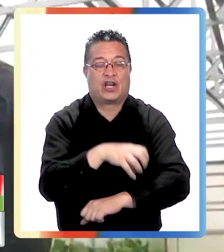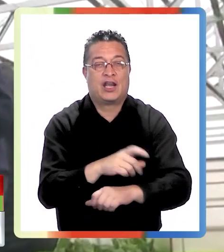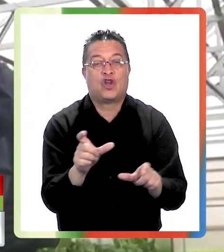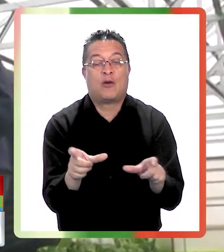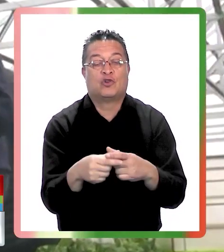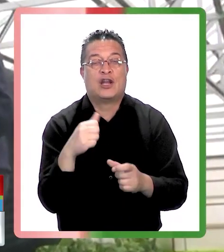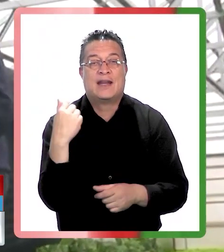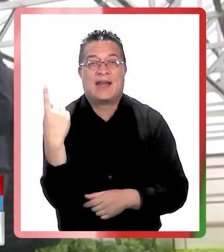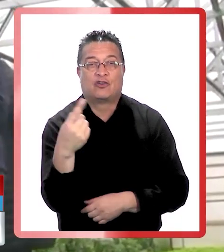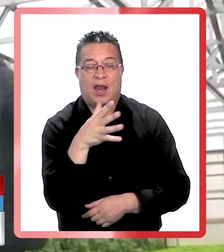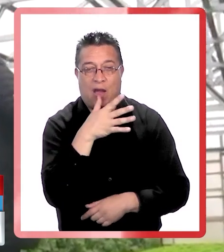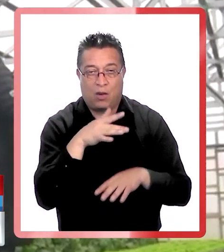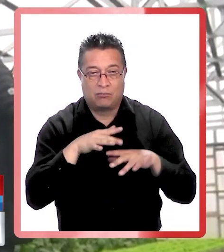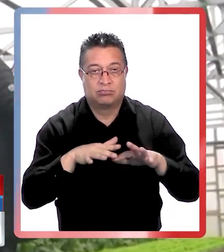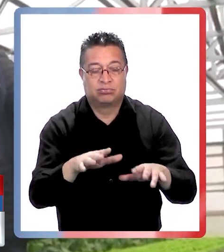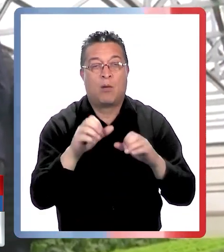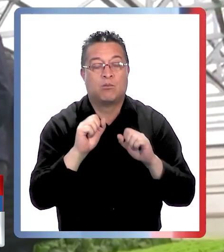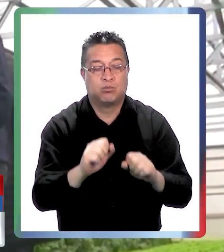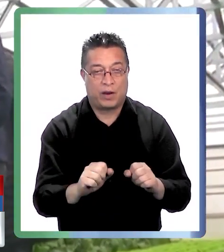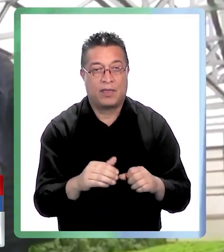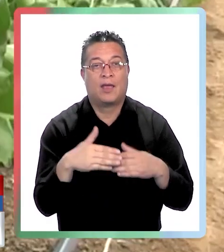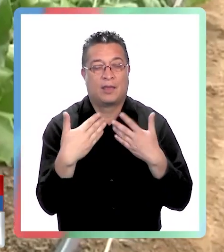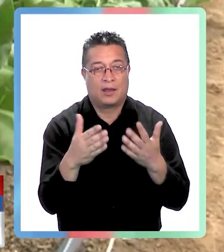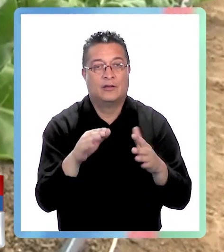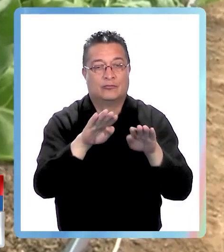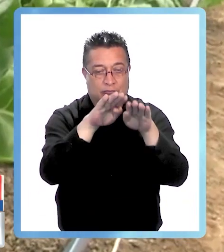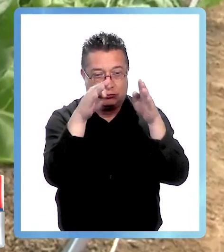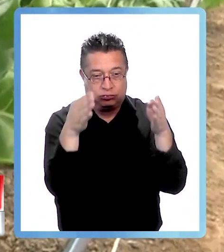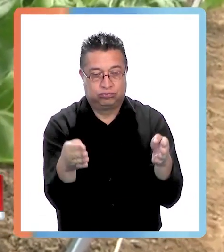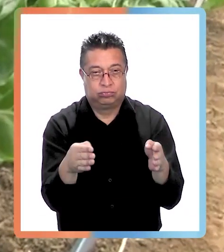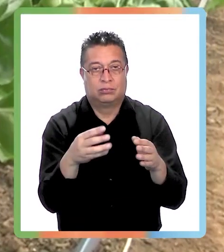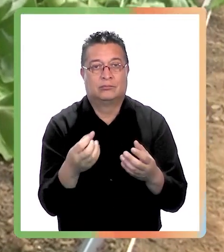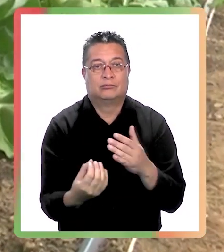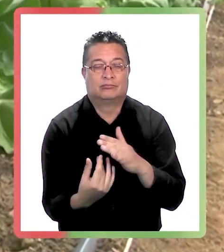Nacional de Riego para poder implementar, entre otras cosas, invernaderos.